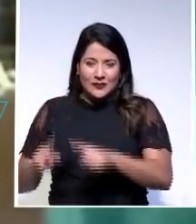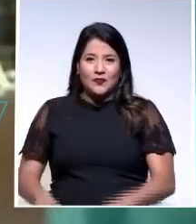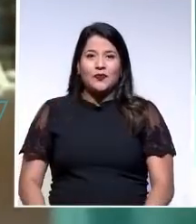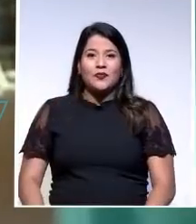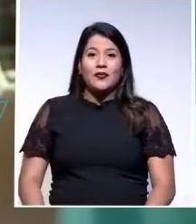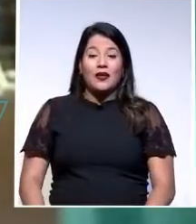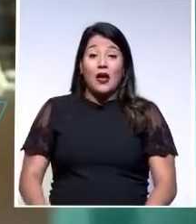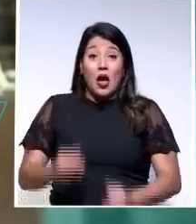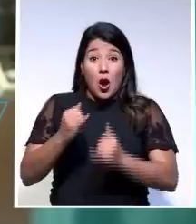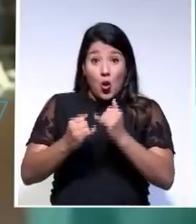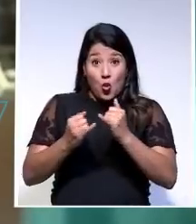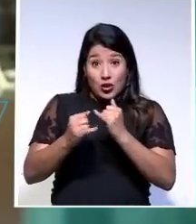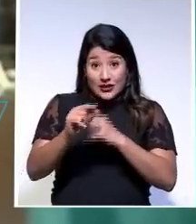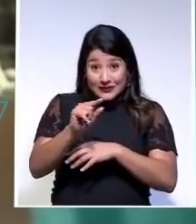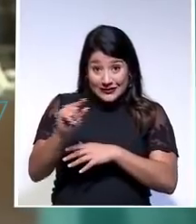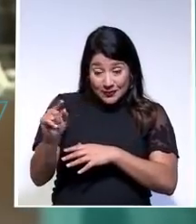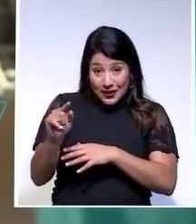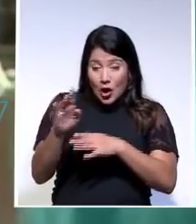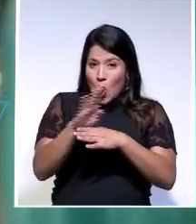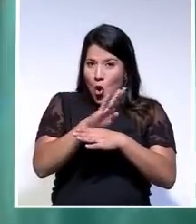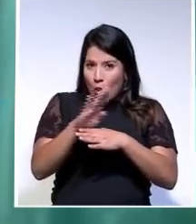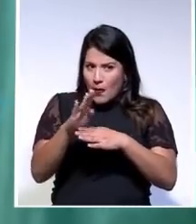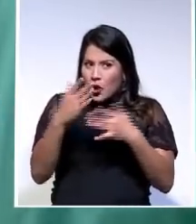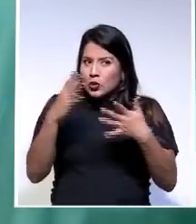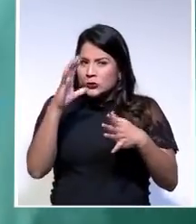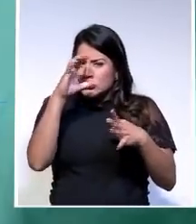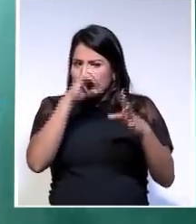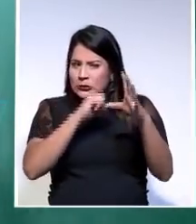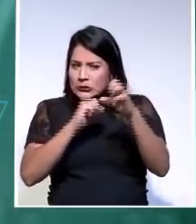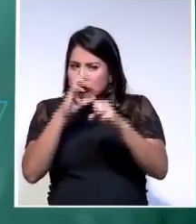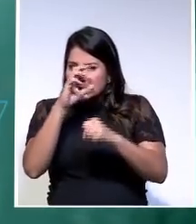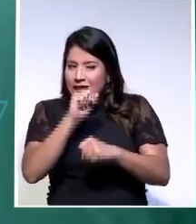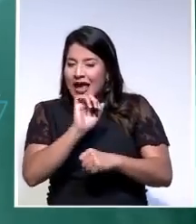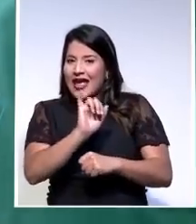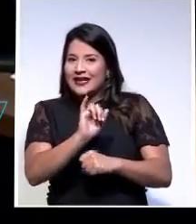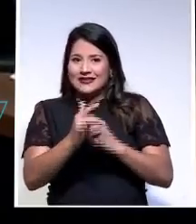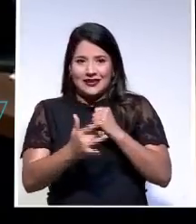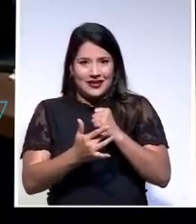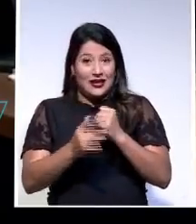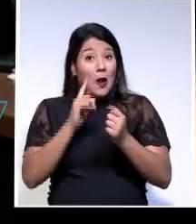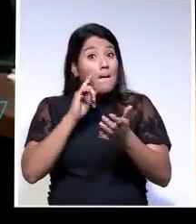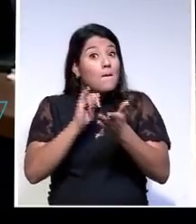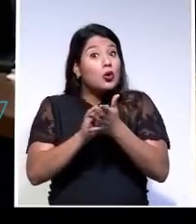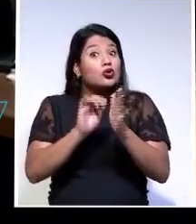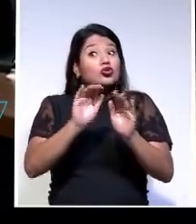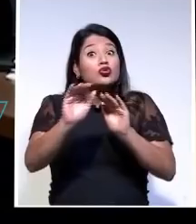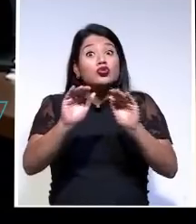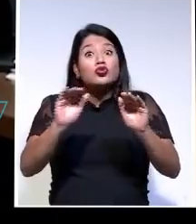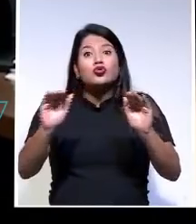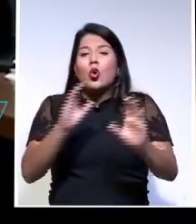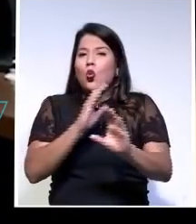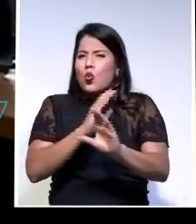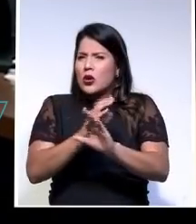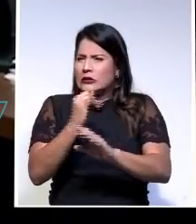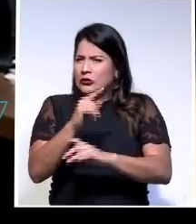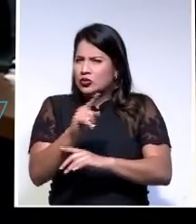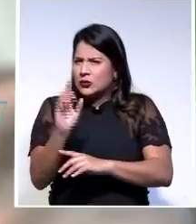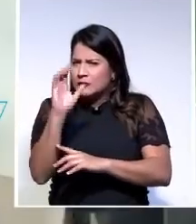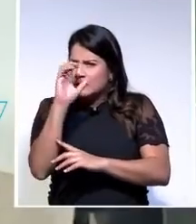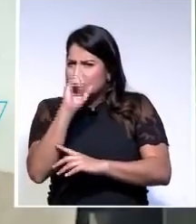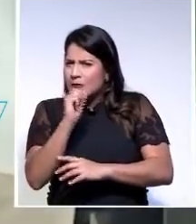últimas semanas, las entidades bancarias han detectado esta modalidad de fraude y es por eso que piden a sus clientes que, si detectan un